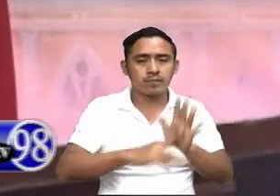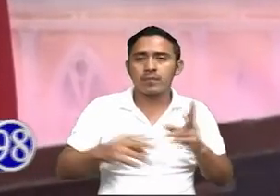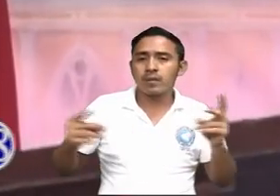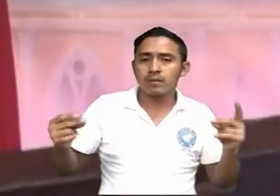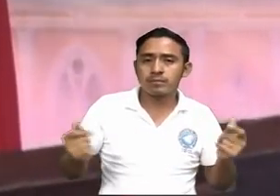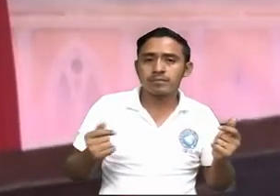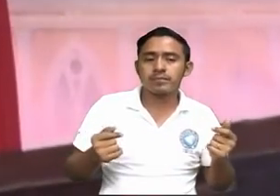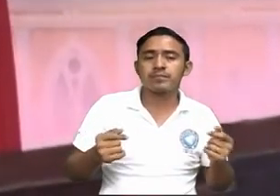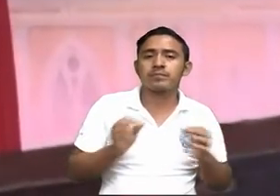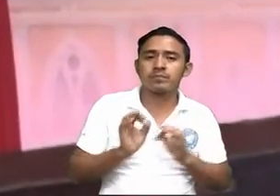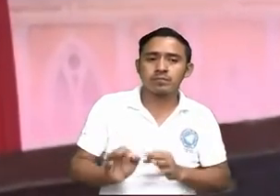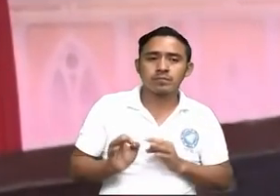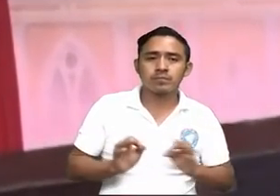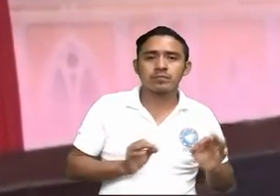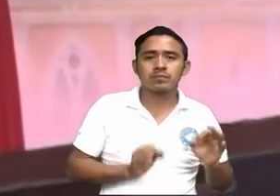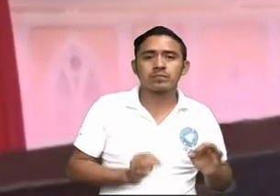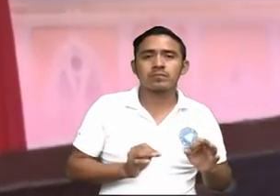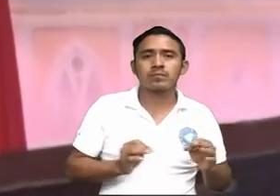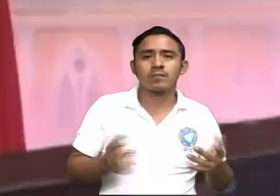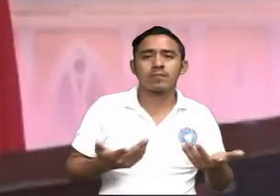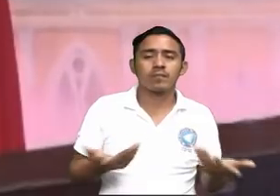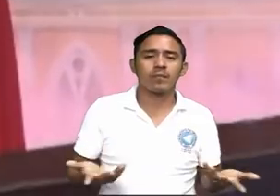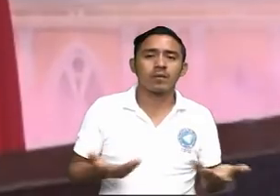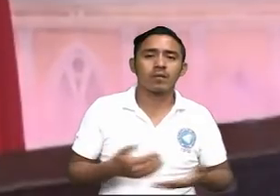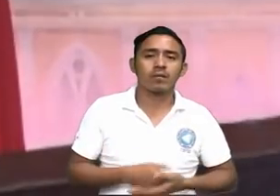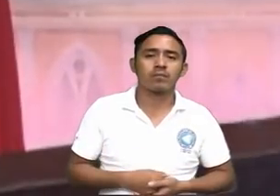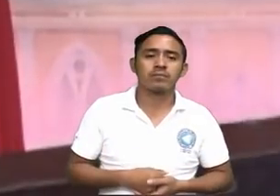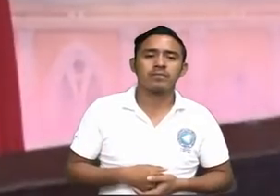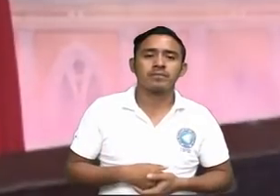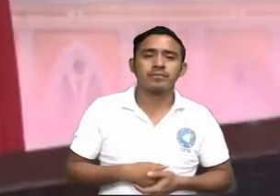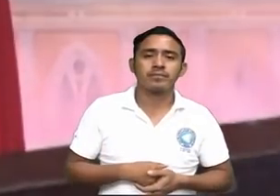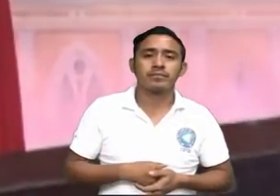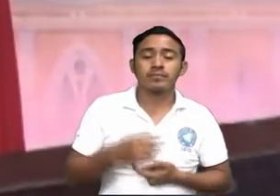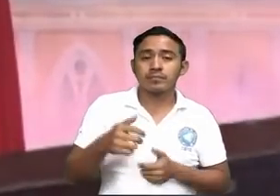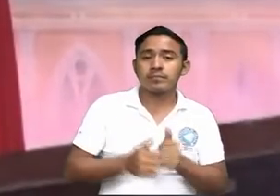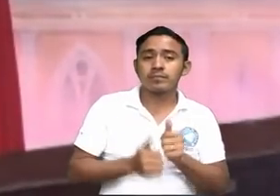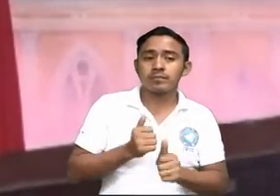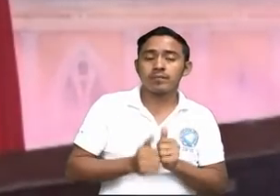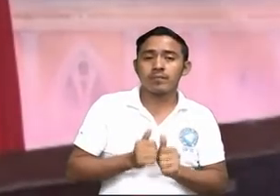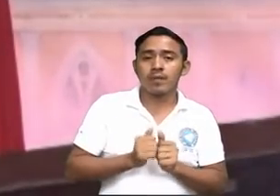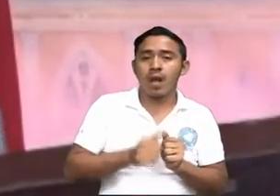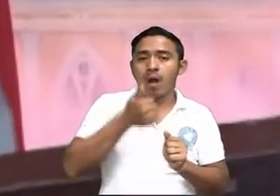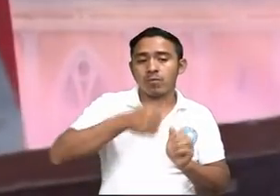rápida, oportuna, concreta al problema del